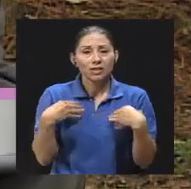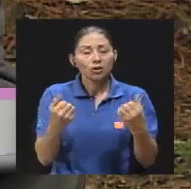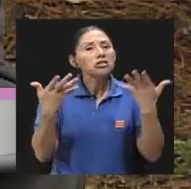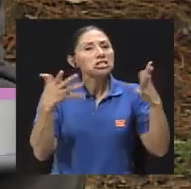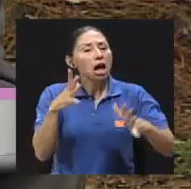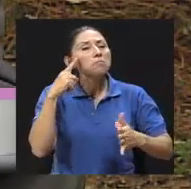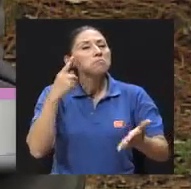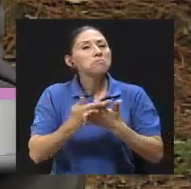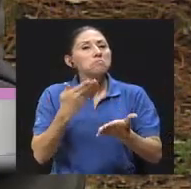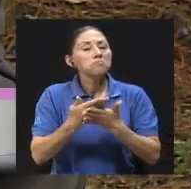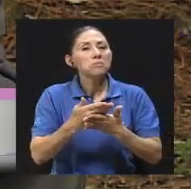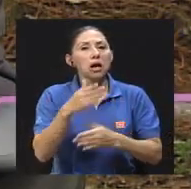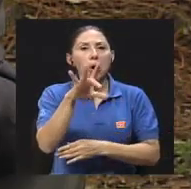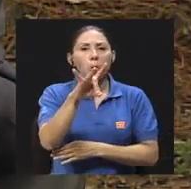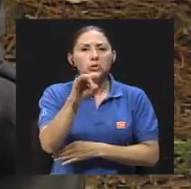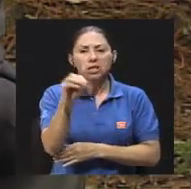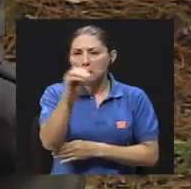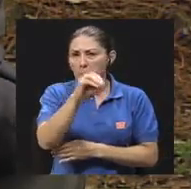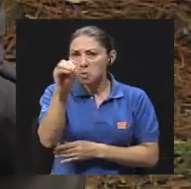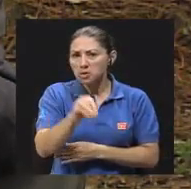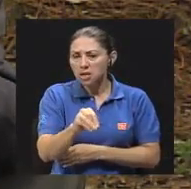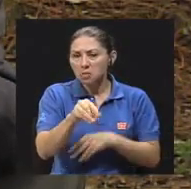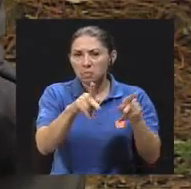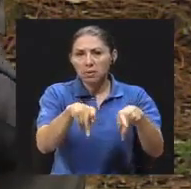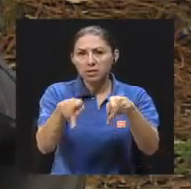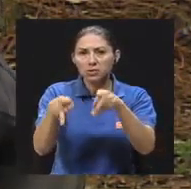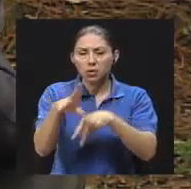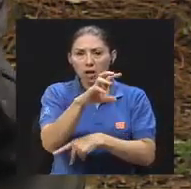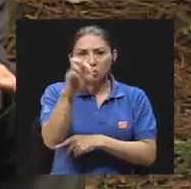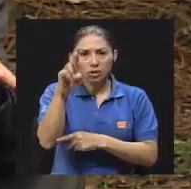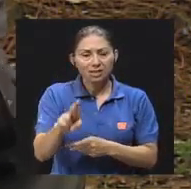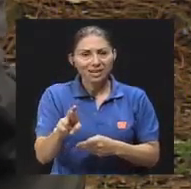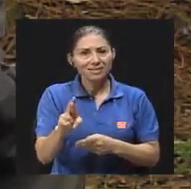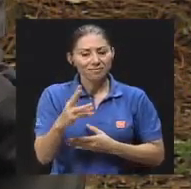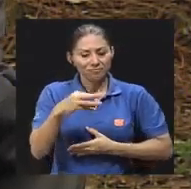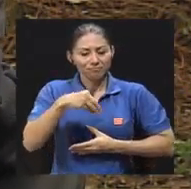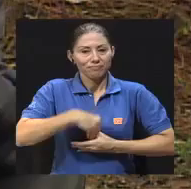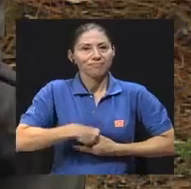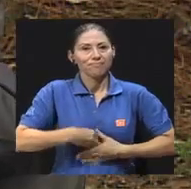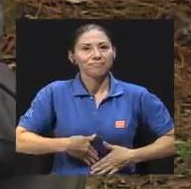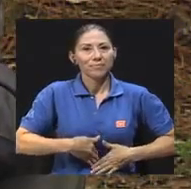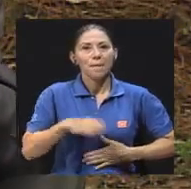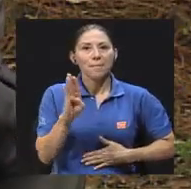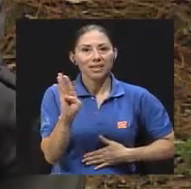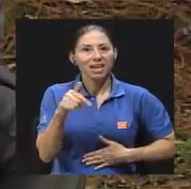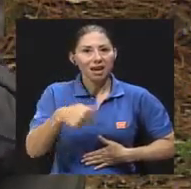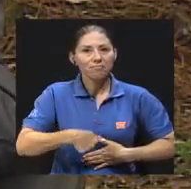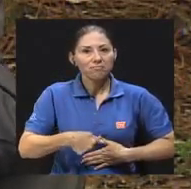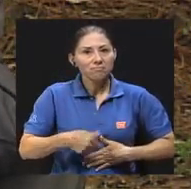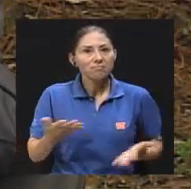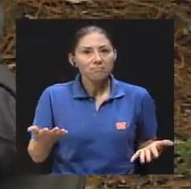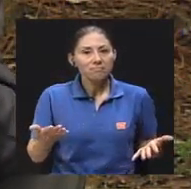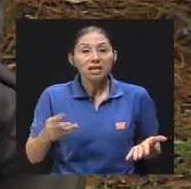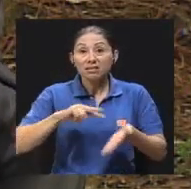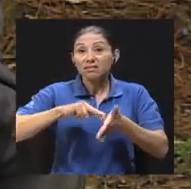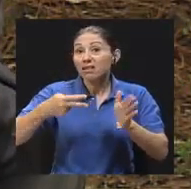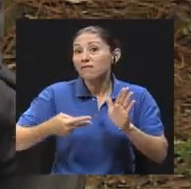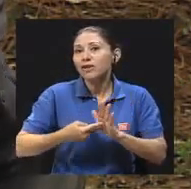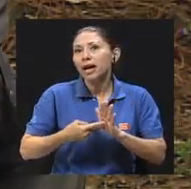entre 60 y 80% de la población costarricense, tenemos la bacteria, ahí la tenemos. Entonces quiere decir que